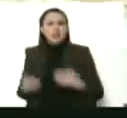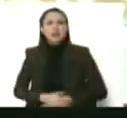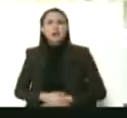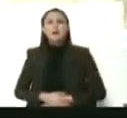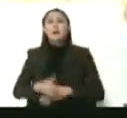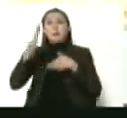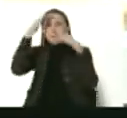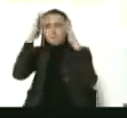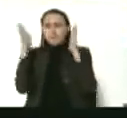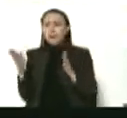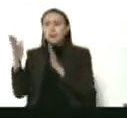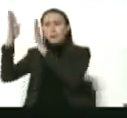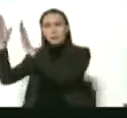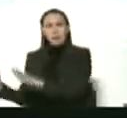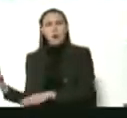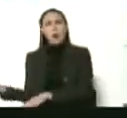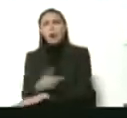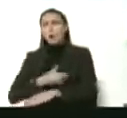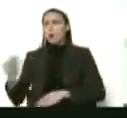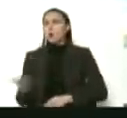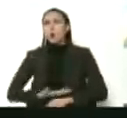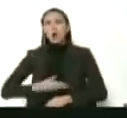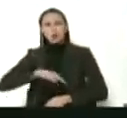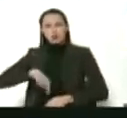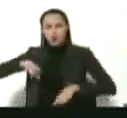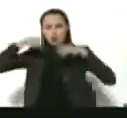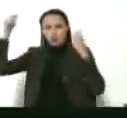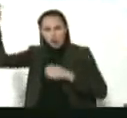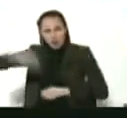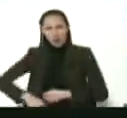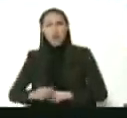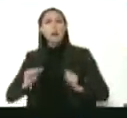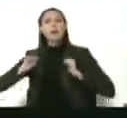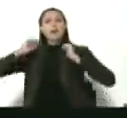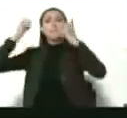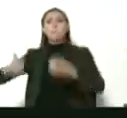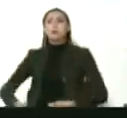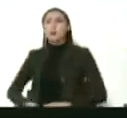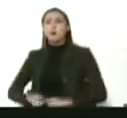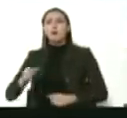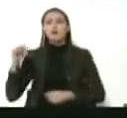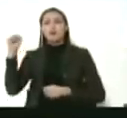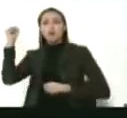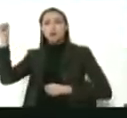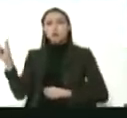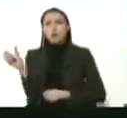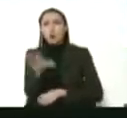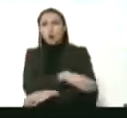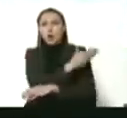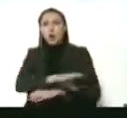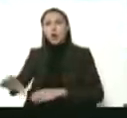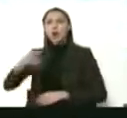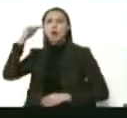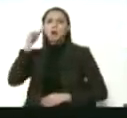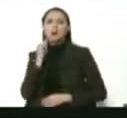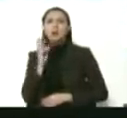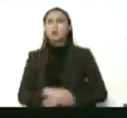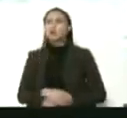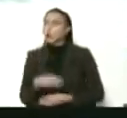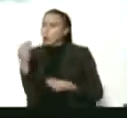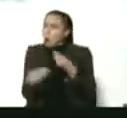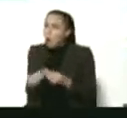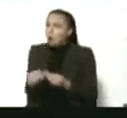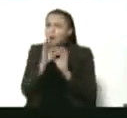al gobernador, al alcalde, porque estamos en La Guaira y empezamos con Calixto. Vamos a darle cómo van a ser las medidas